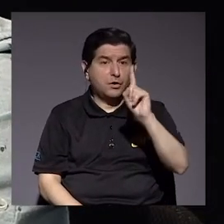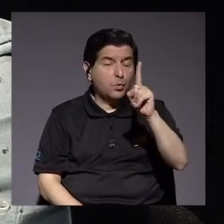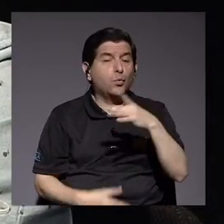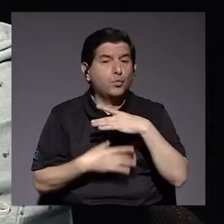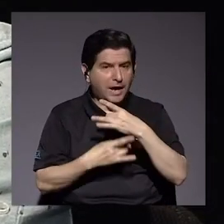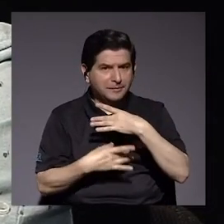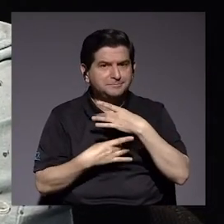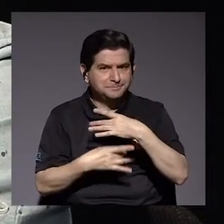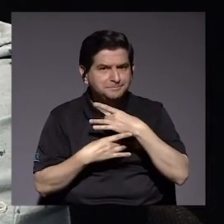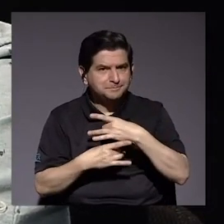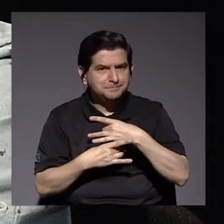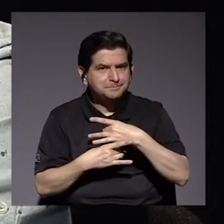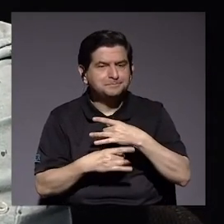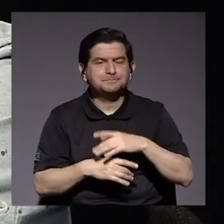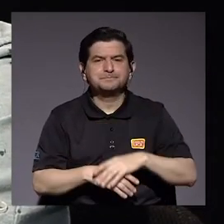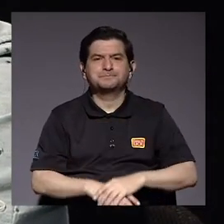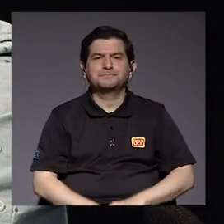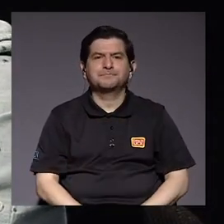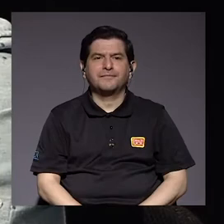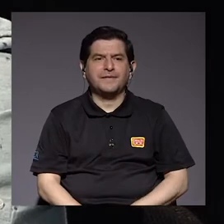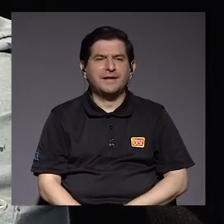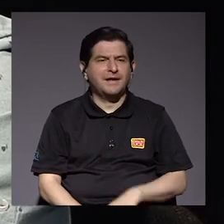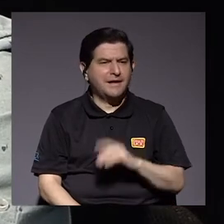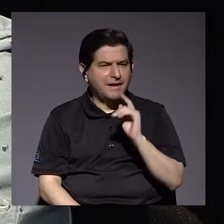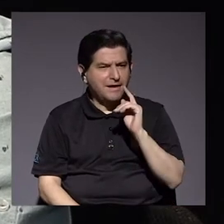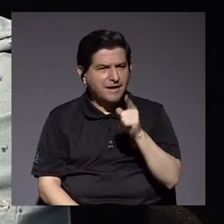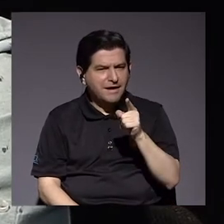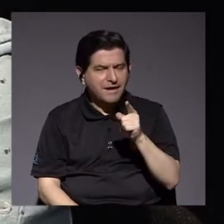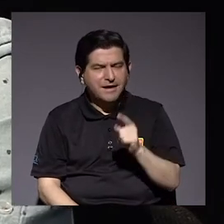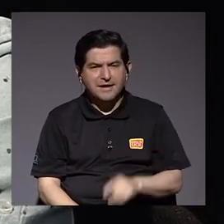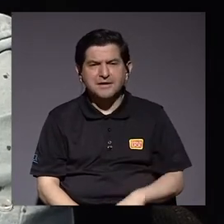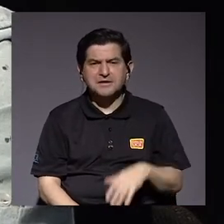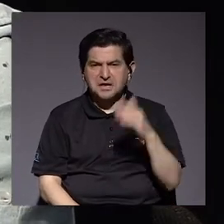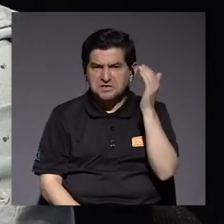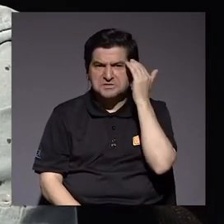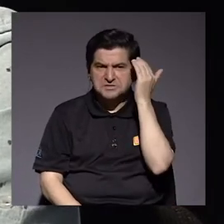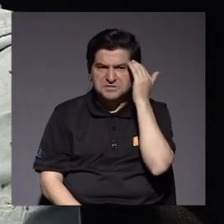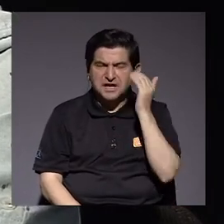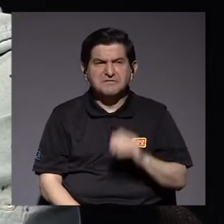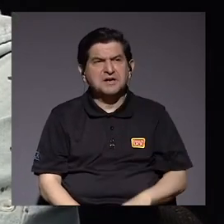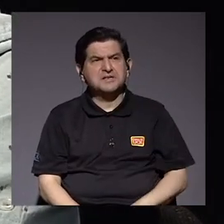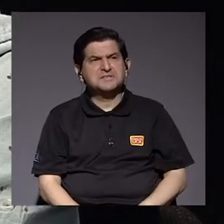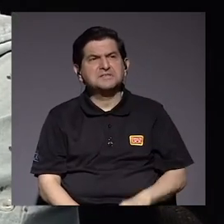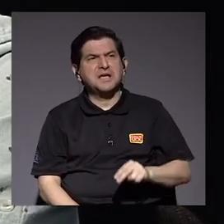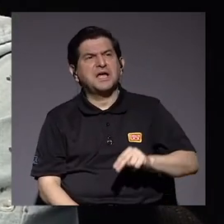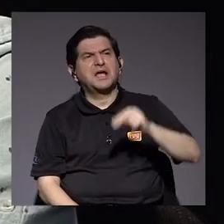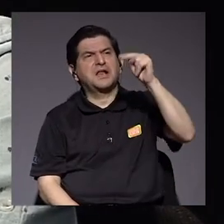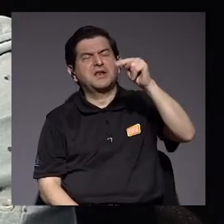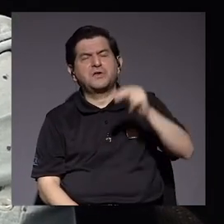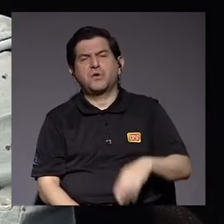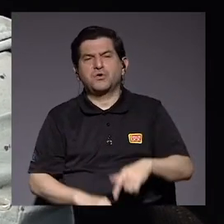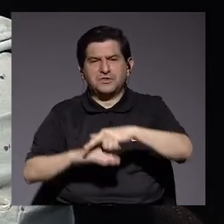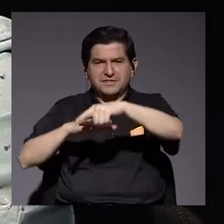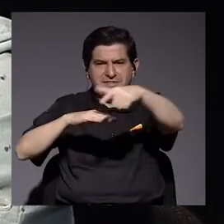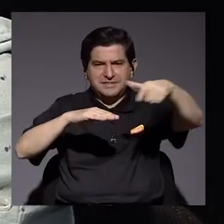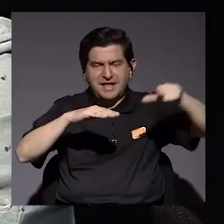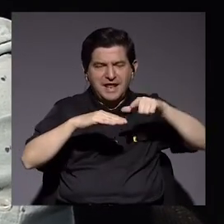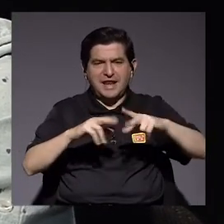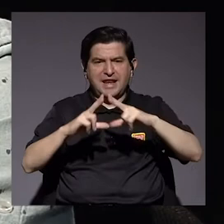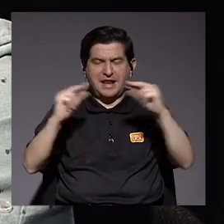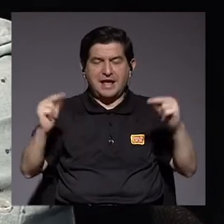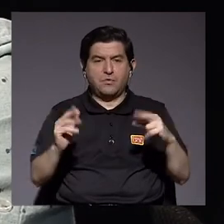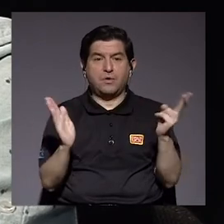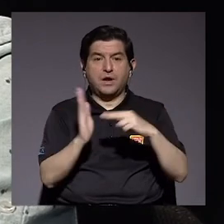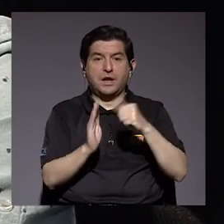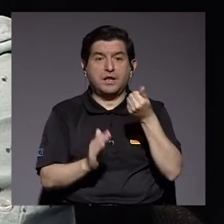Hay una que es muy interesante porque estaba hasta... Bueno, se conocía que estaba hasta el norte del lago Nicaragua. A partir